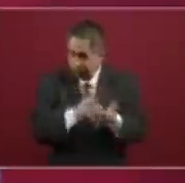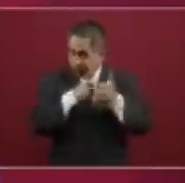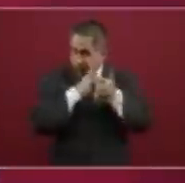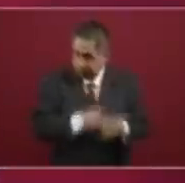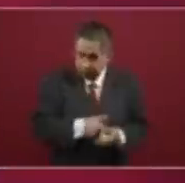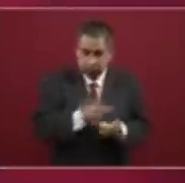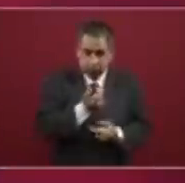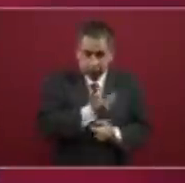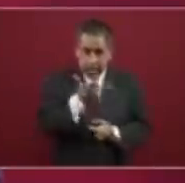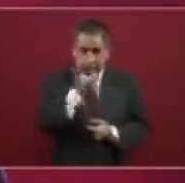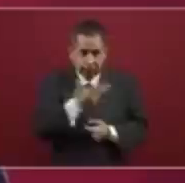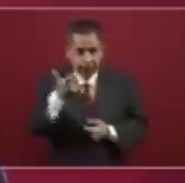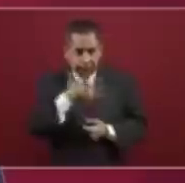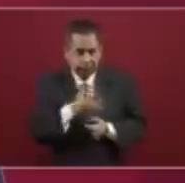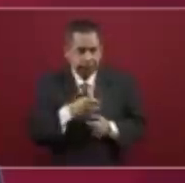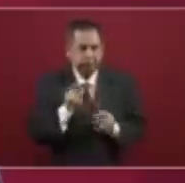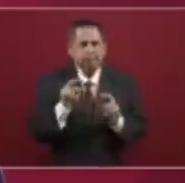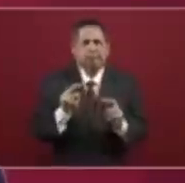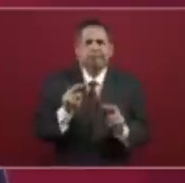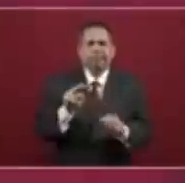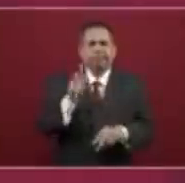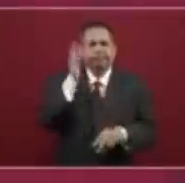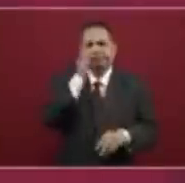gasolineras, después de